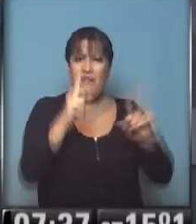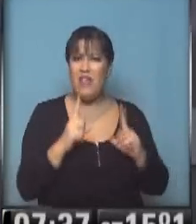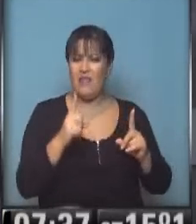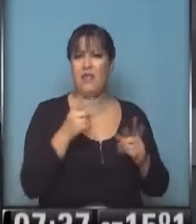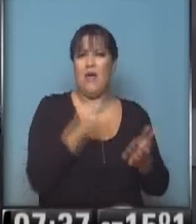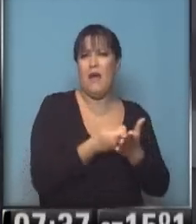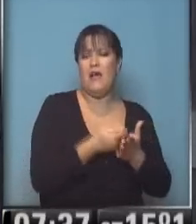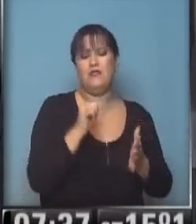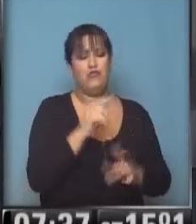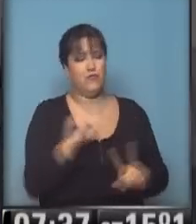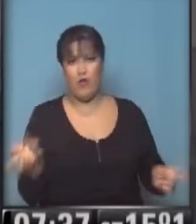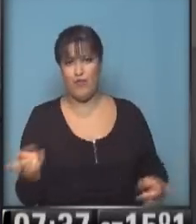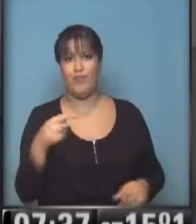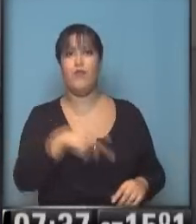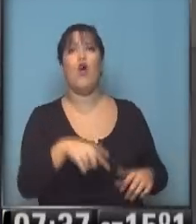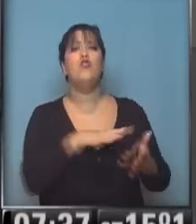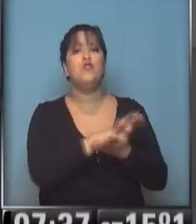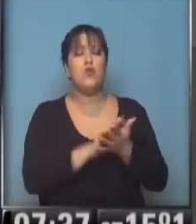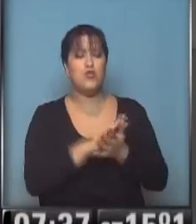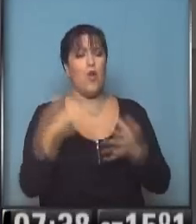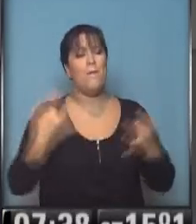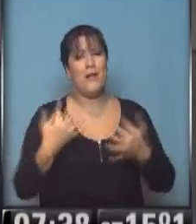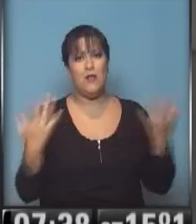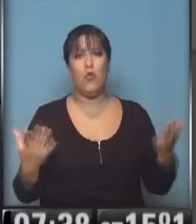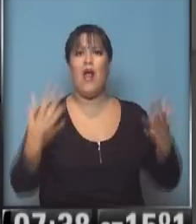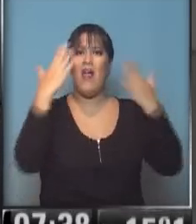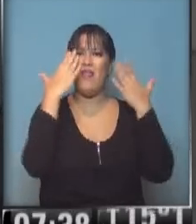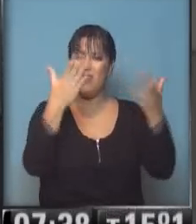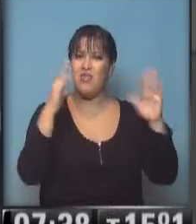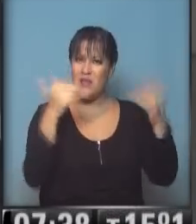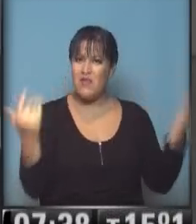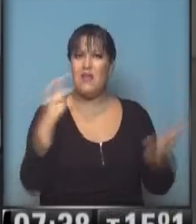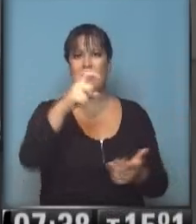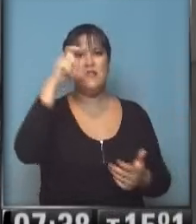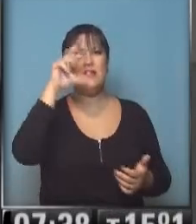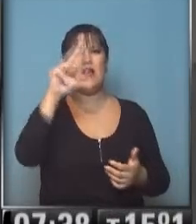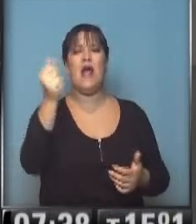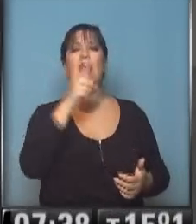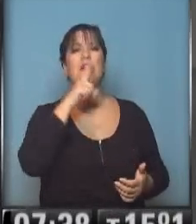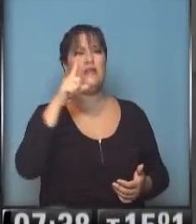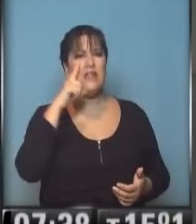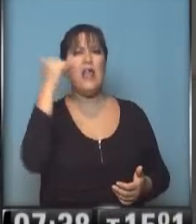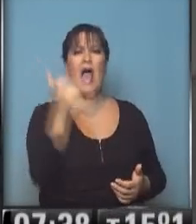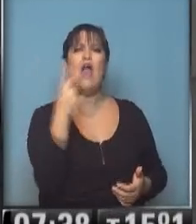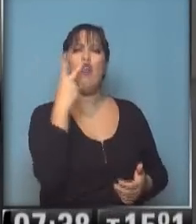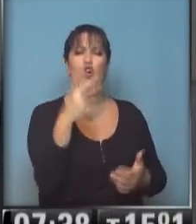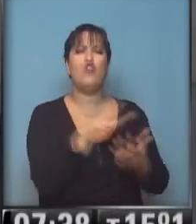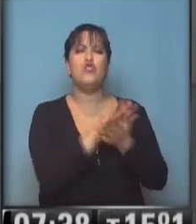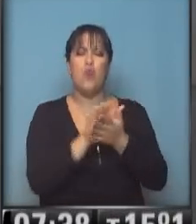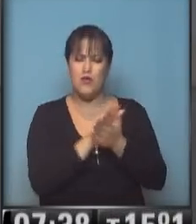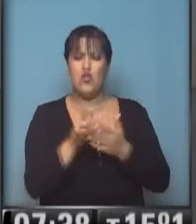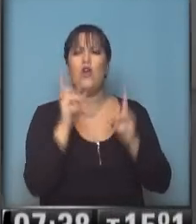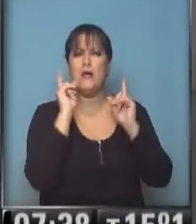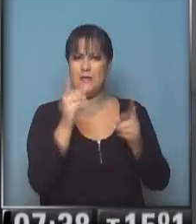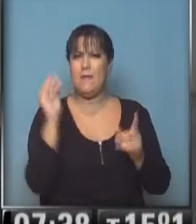Cuando se da una situación tan particular como la de hoy, la despedida de un músico popular como Gustavo Cerati, se dan como dos situaciones paralelas, ¿no? Por un